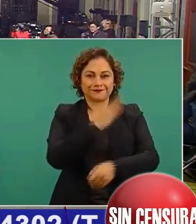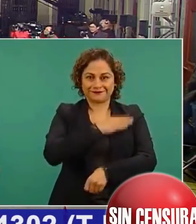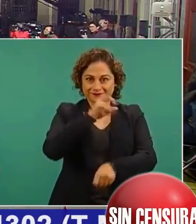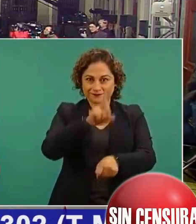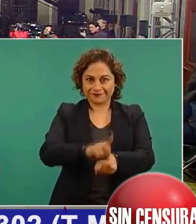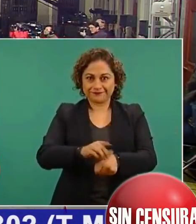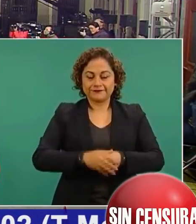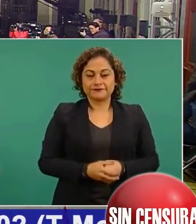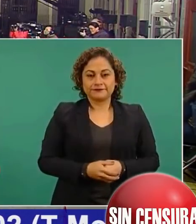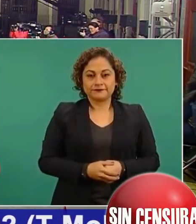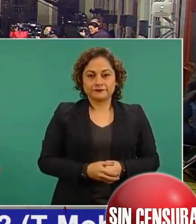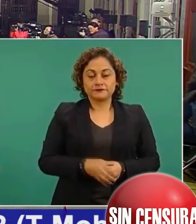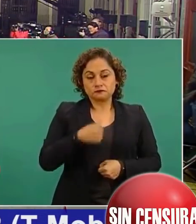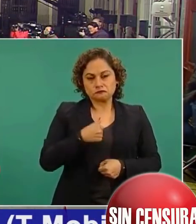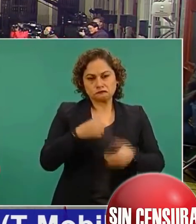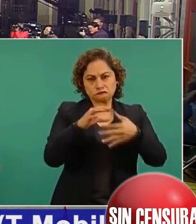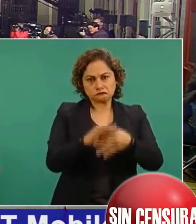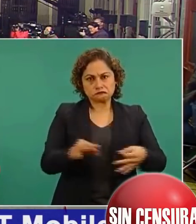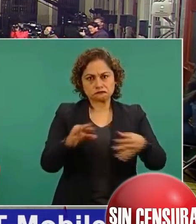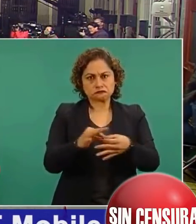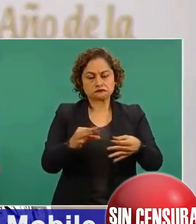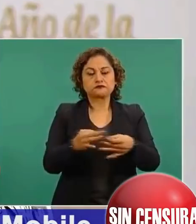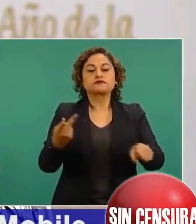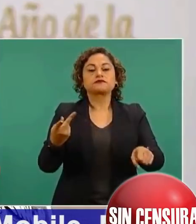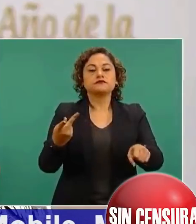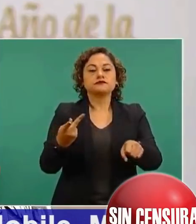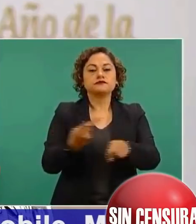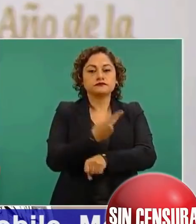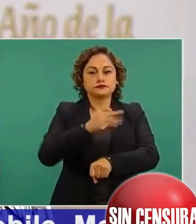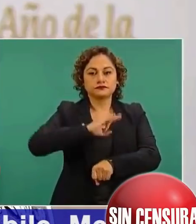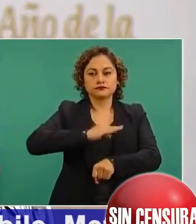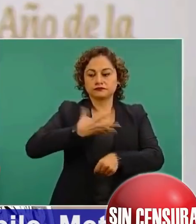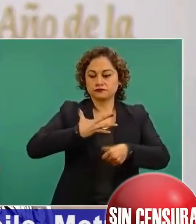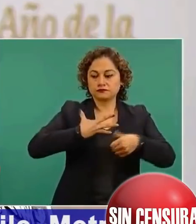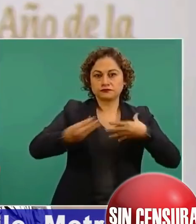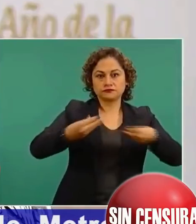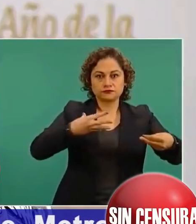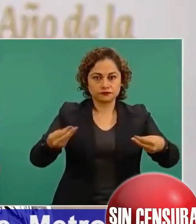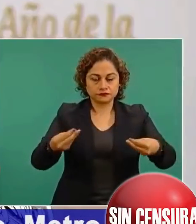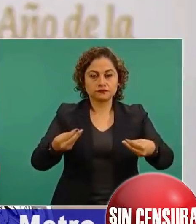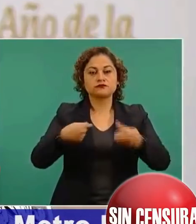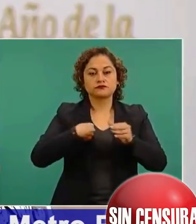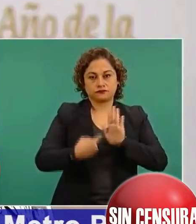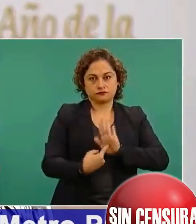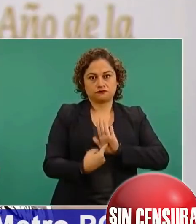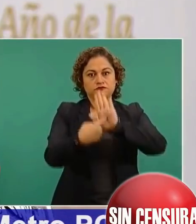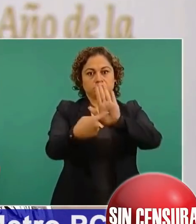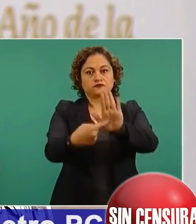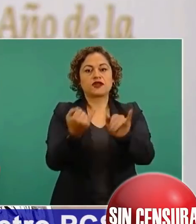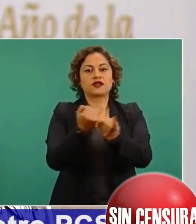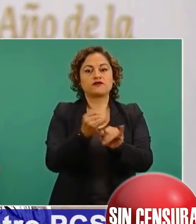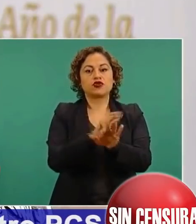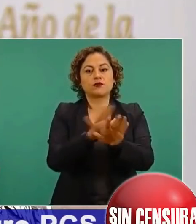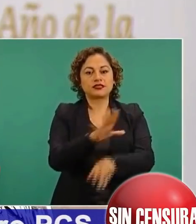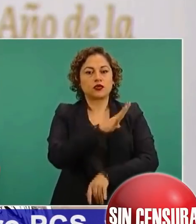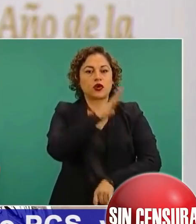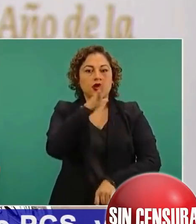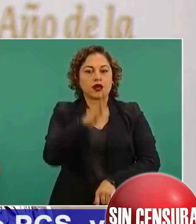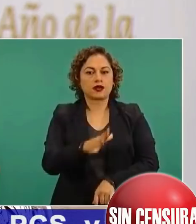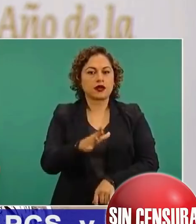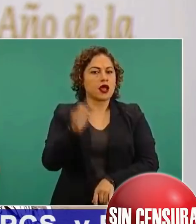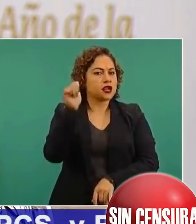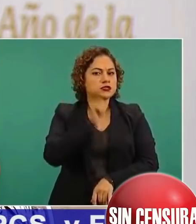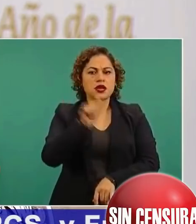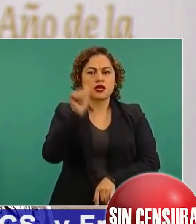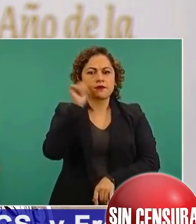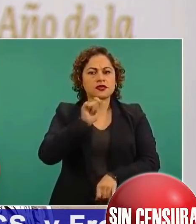sobre el estado que guarda la epidemia. Vamos a presentar el informe técnico general que presentamos todas las tardes. El corte más